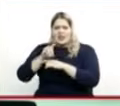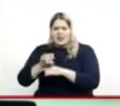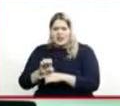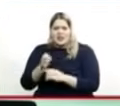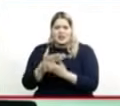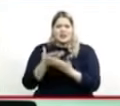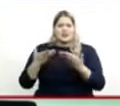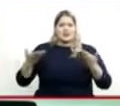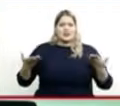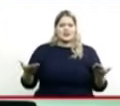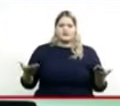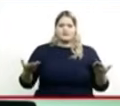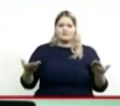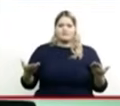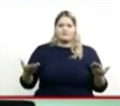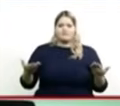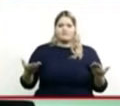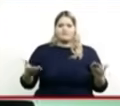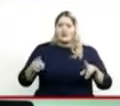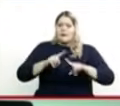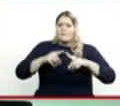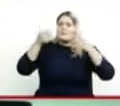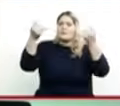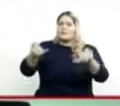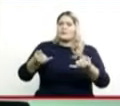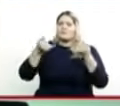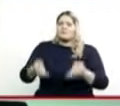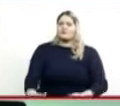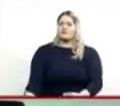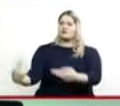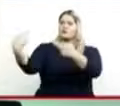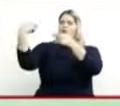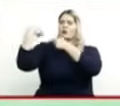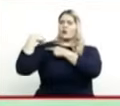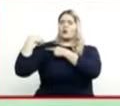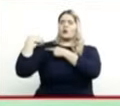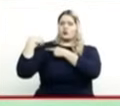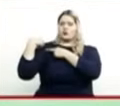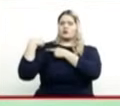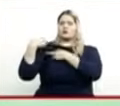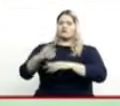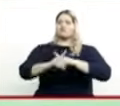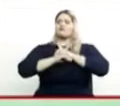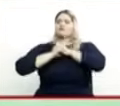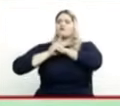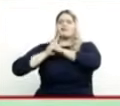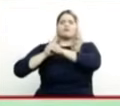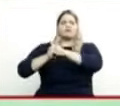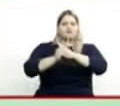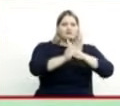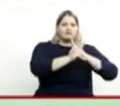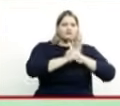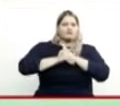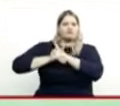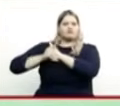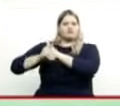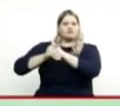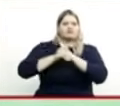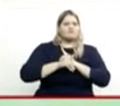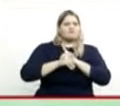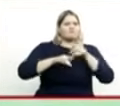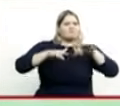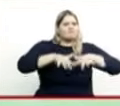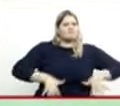a continuar con determinación y con responsabilidad defendiendo la integridad de nuestro